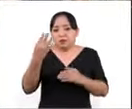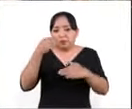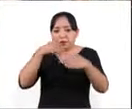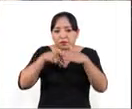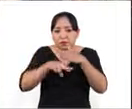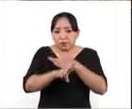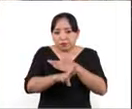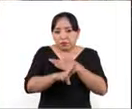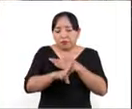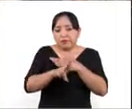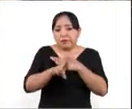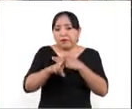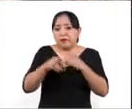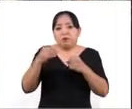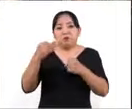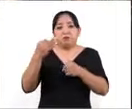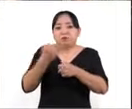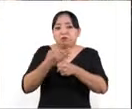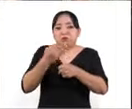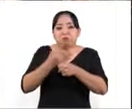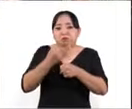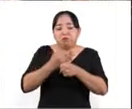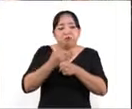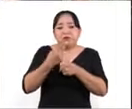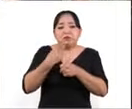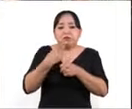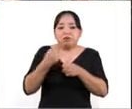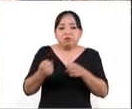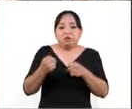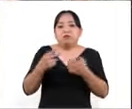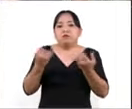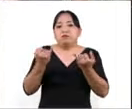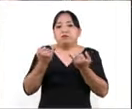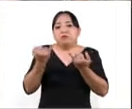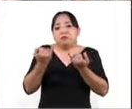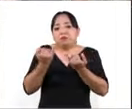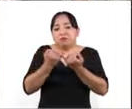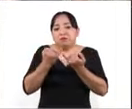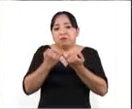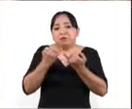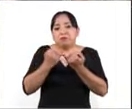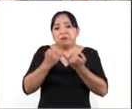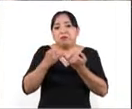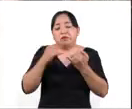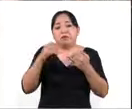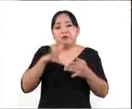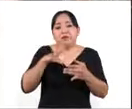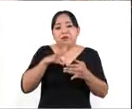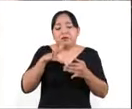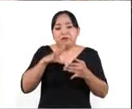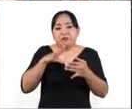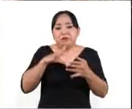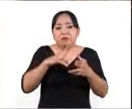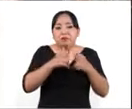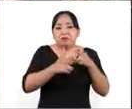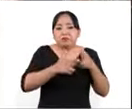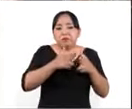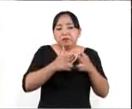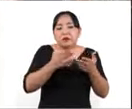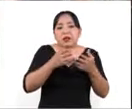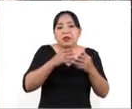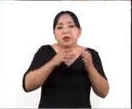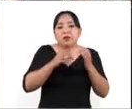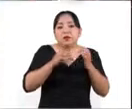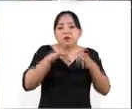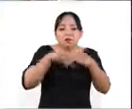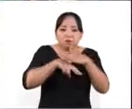afectaciones por suministro de energía eléctrica, como en muchos otros lugares de la ciudad. Uno de los trenes tuvo que ser desalojado, en